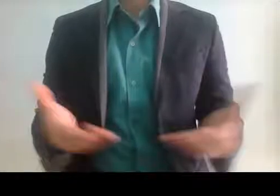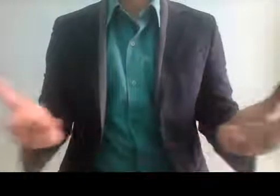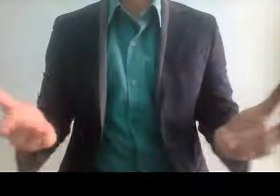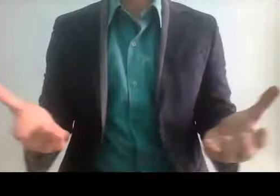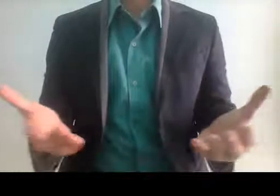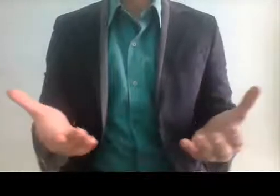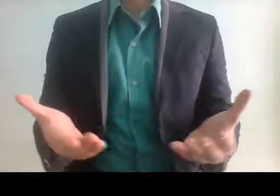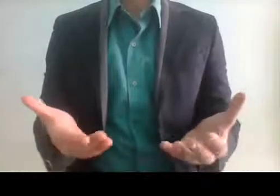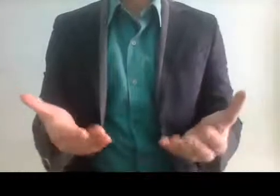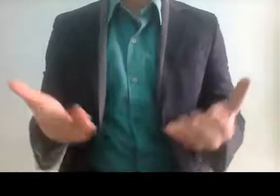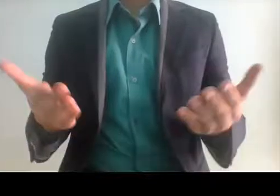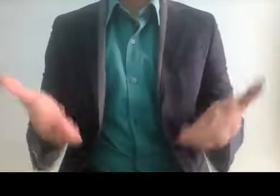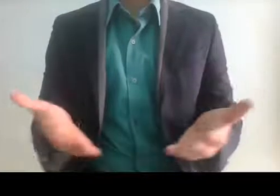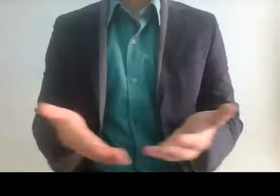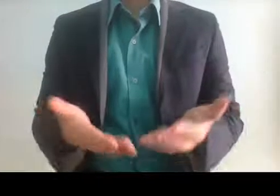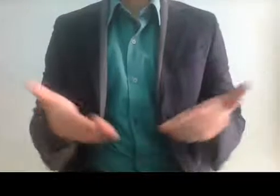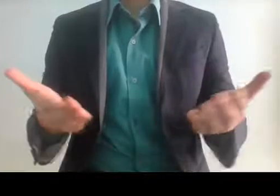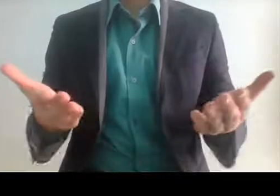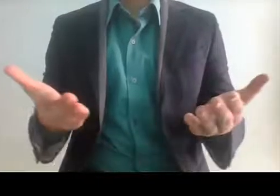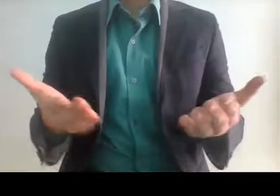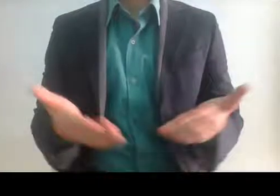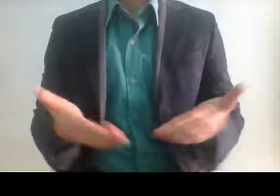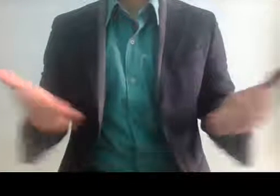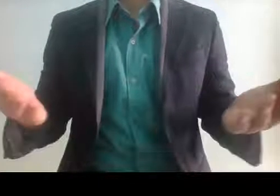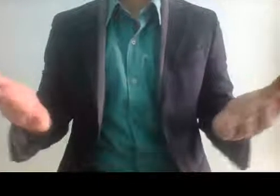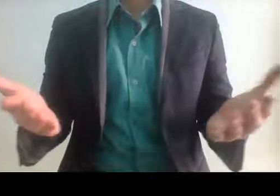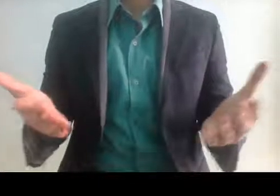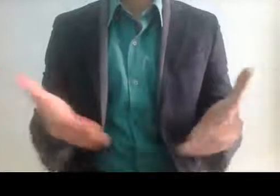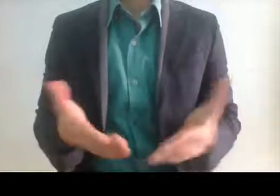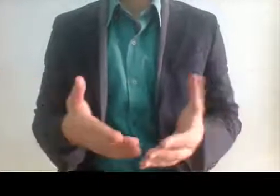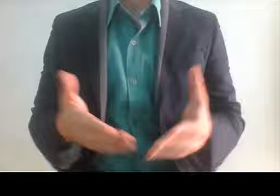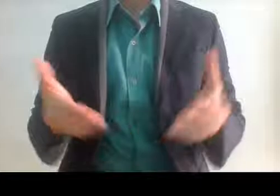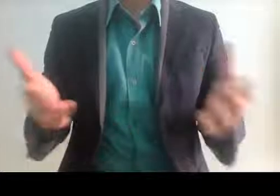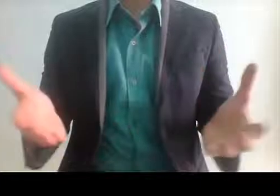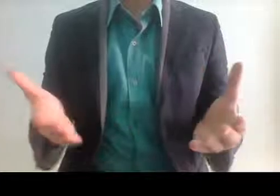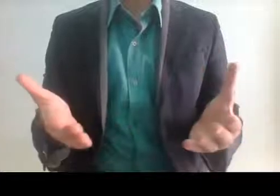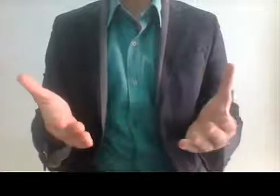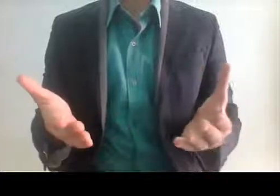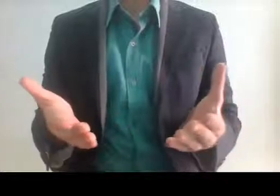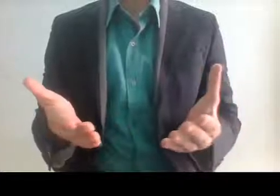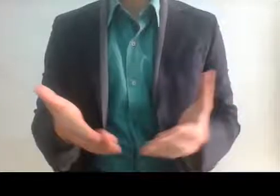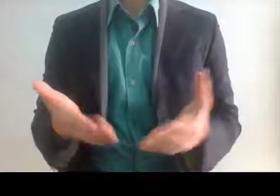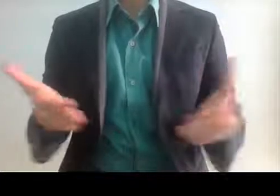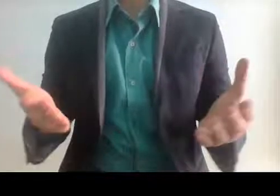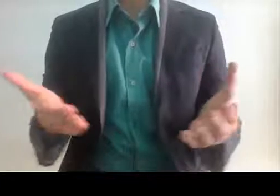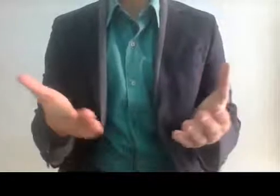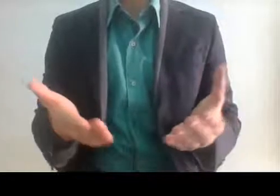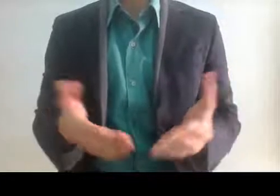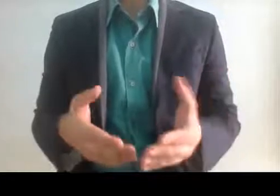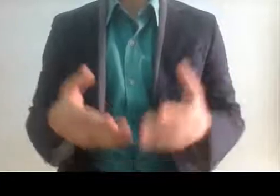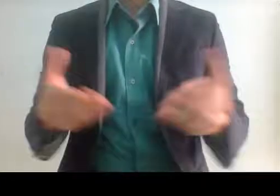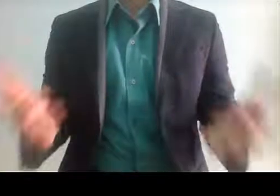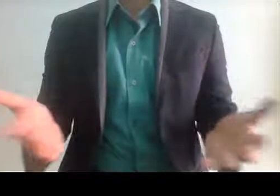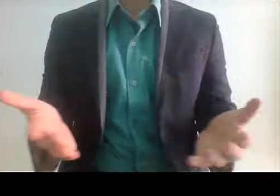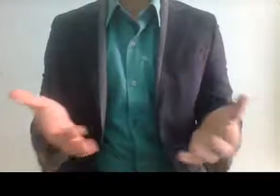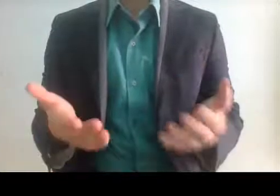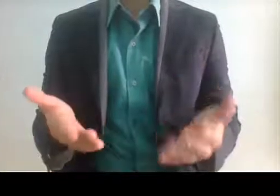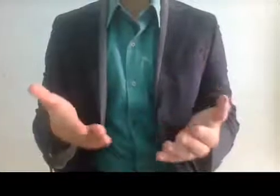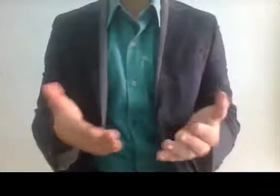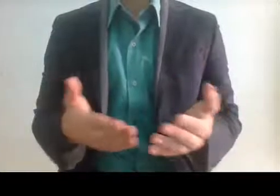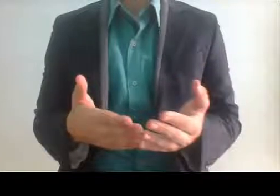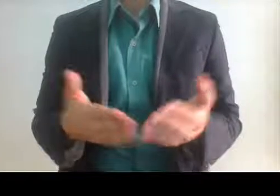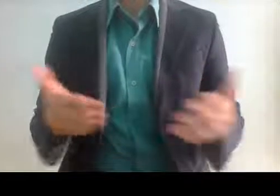afectan a la población en general. Y bueno, 500, media tonelada de estas sustancias que ya son confiscadas, pues creo que